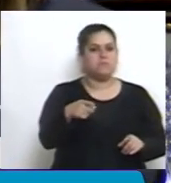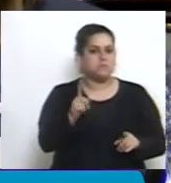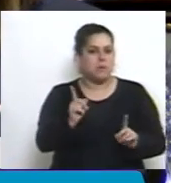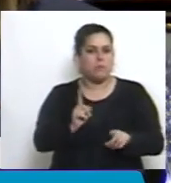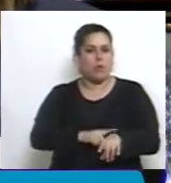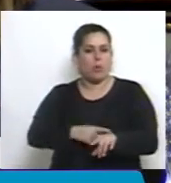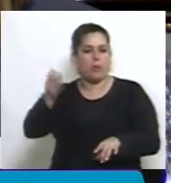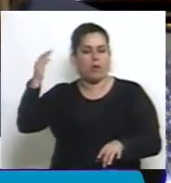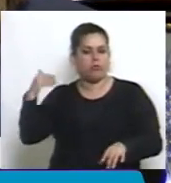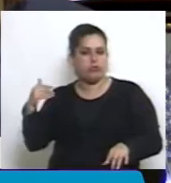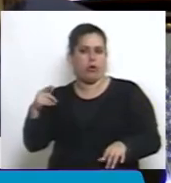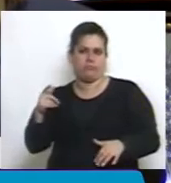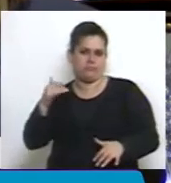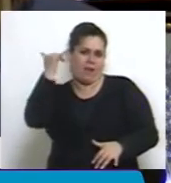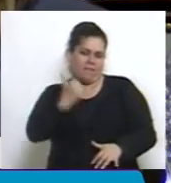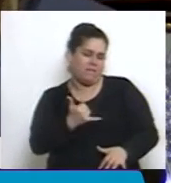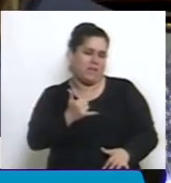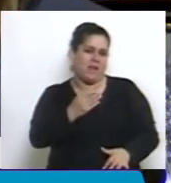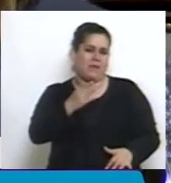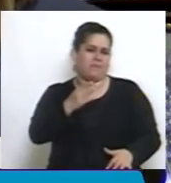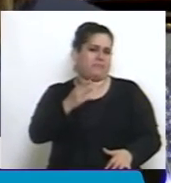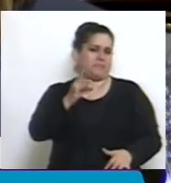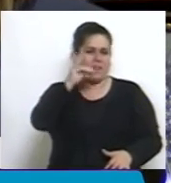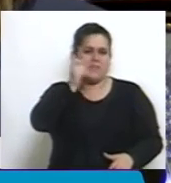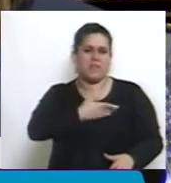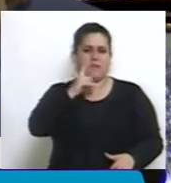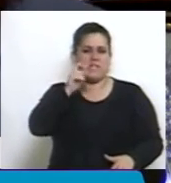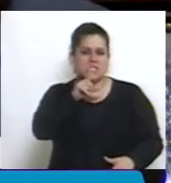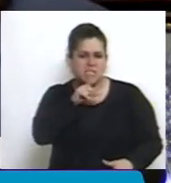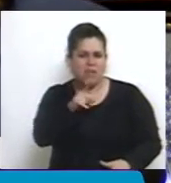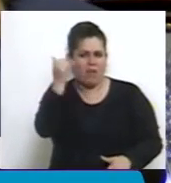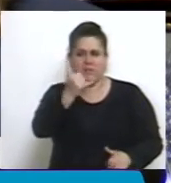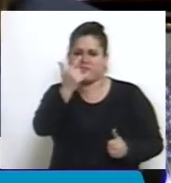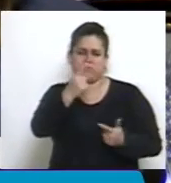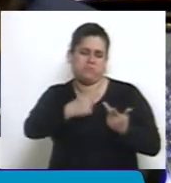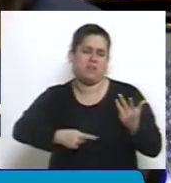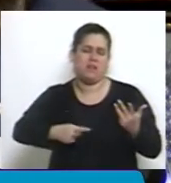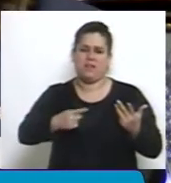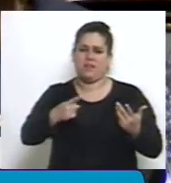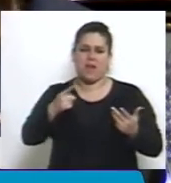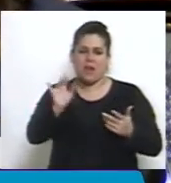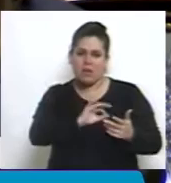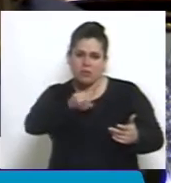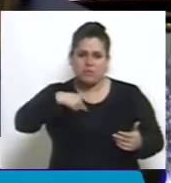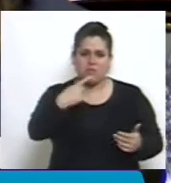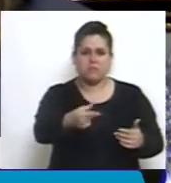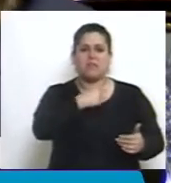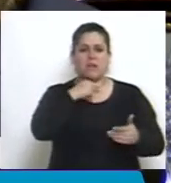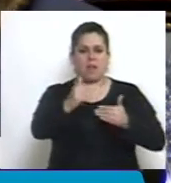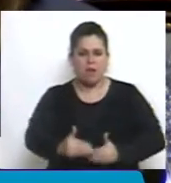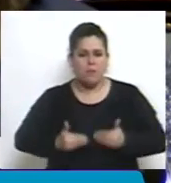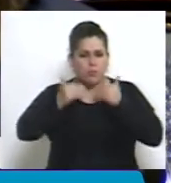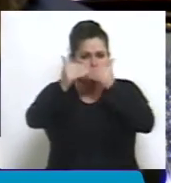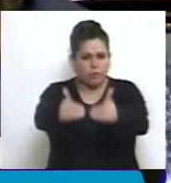momento presentaba un gran déficit y que al año siguiente, buscando una prórroga para ese pacto,